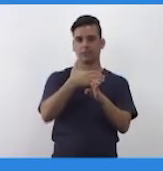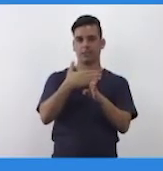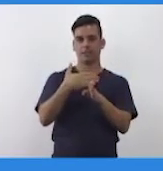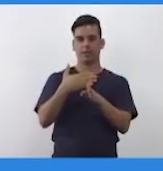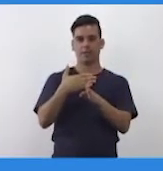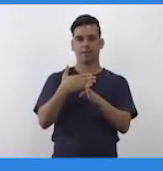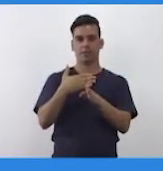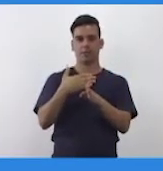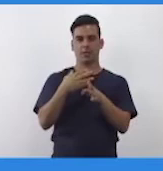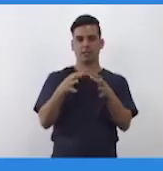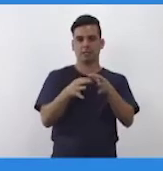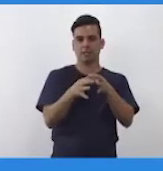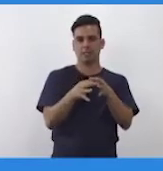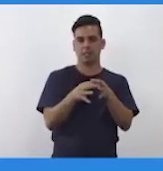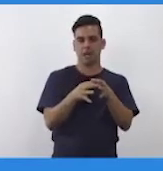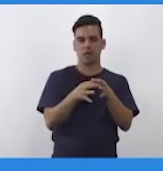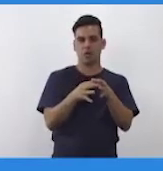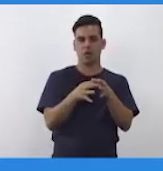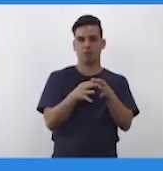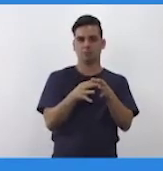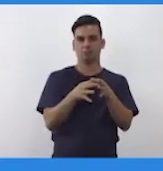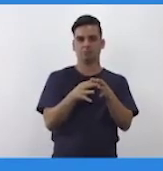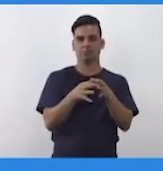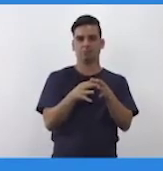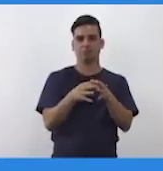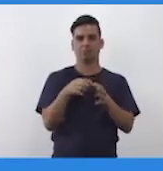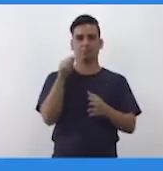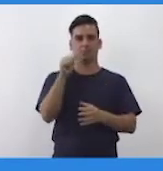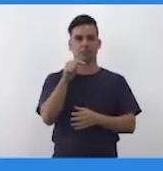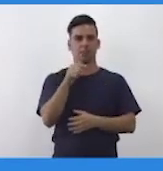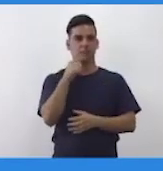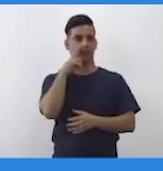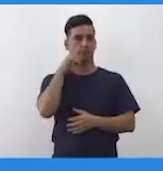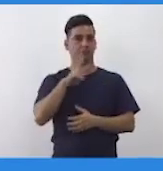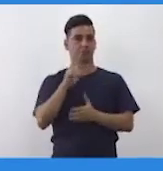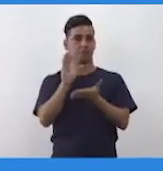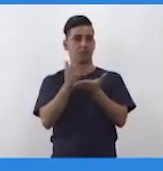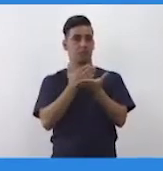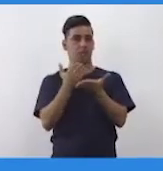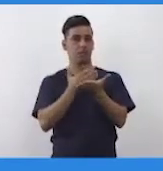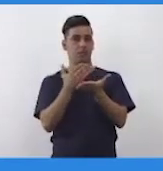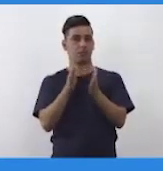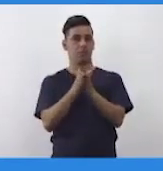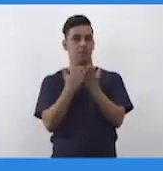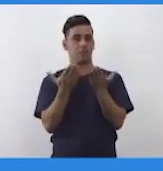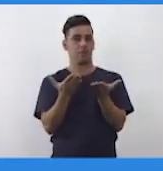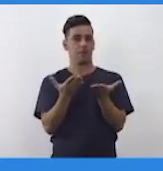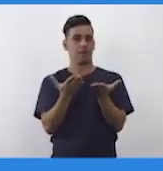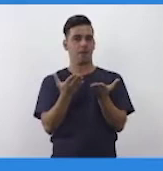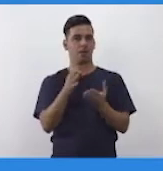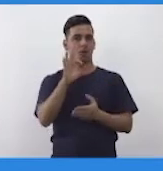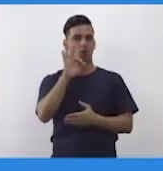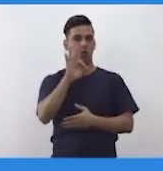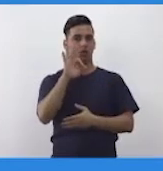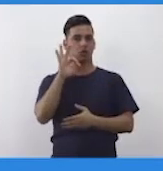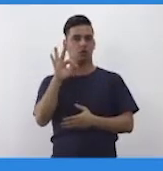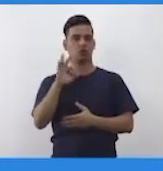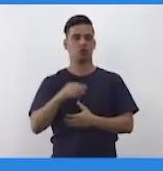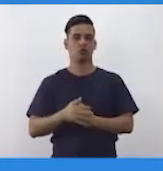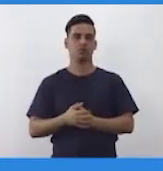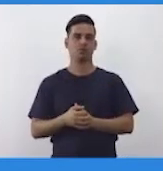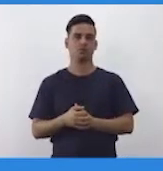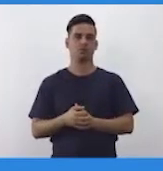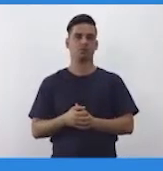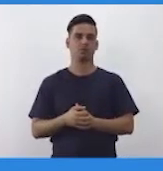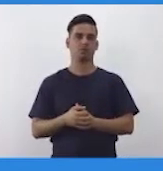compartimientos celulares. Esto aparece en tu libro de texto en la página 88. Unos